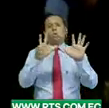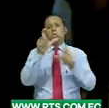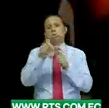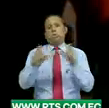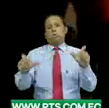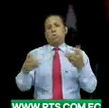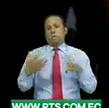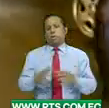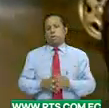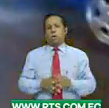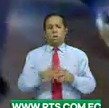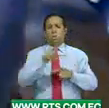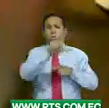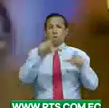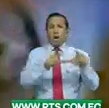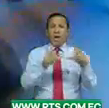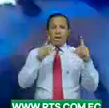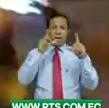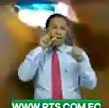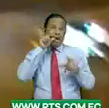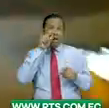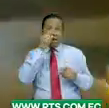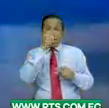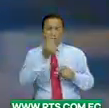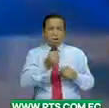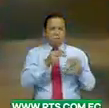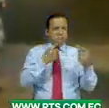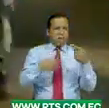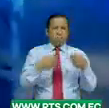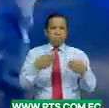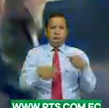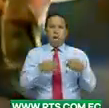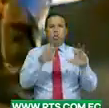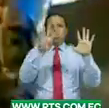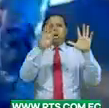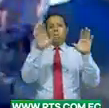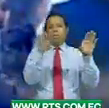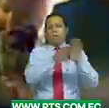suspendieron 9 galleras y 2 iglesias. Desde Los Ríos, informó Odette Camacho.